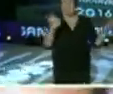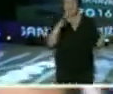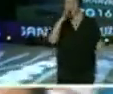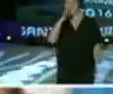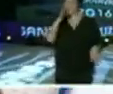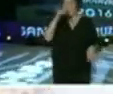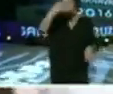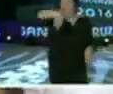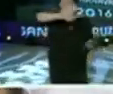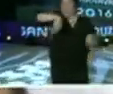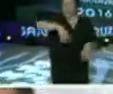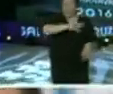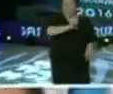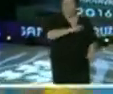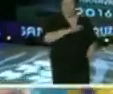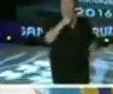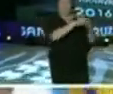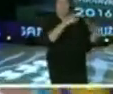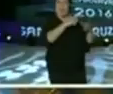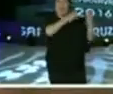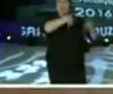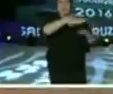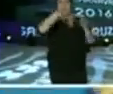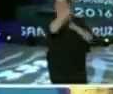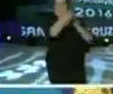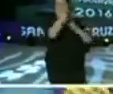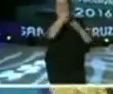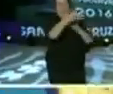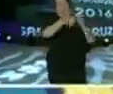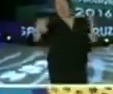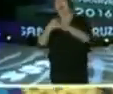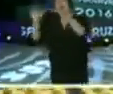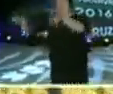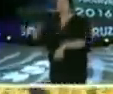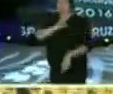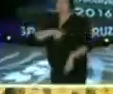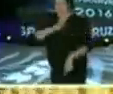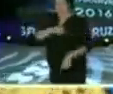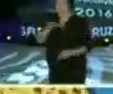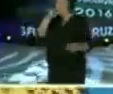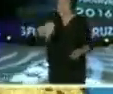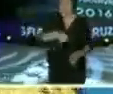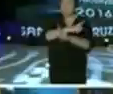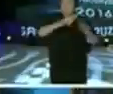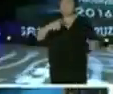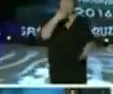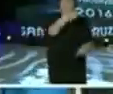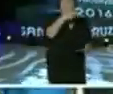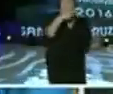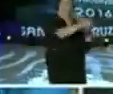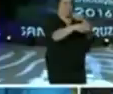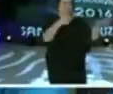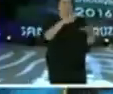dando porrazos, te llevan a guantazos hasta comisaría. Y queda prohibido llamarlo picoleto,